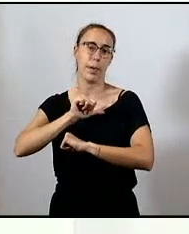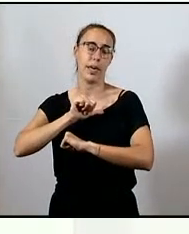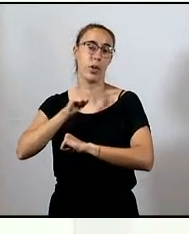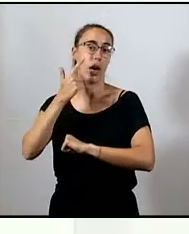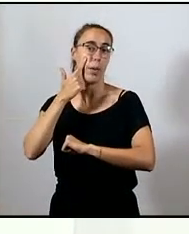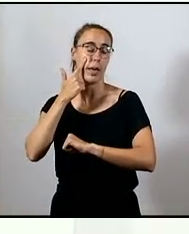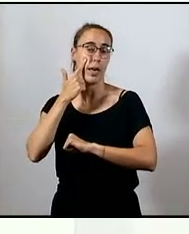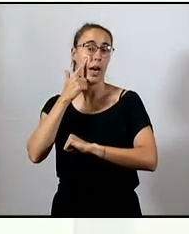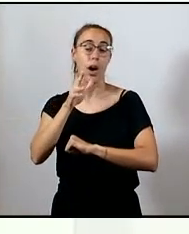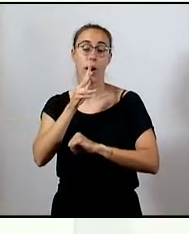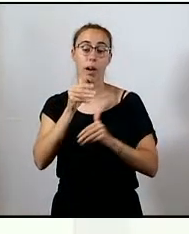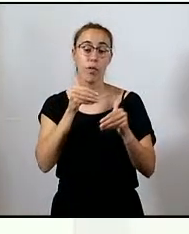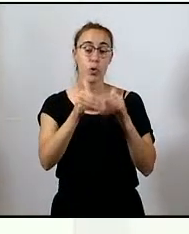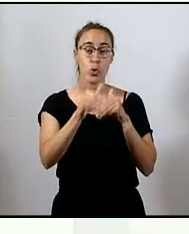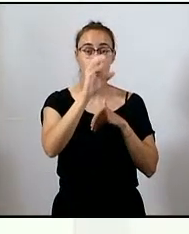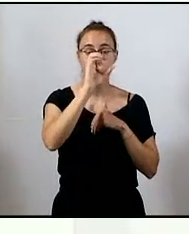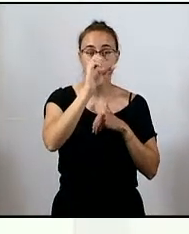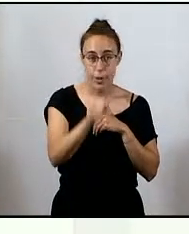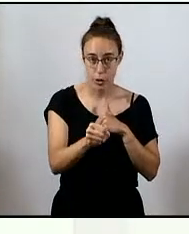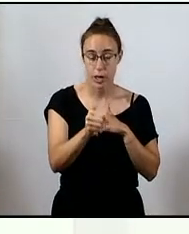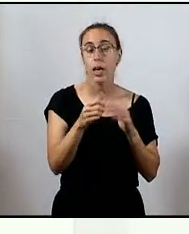el de Piornal. No hay